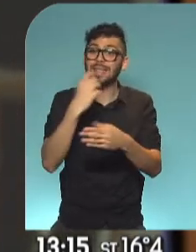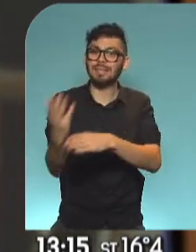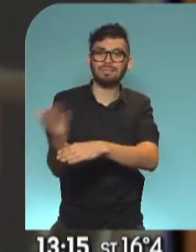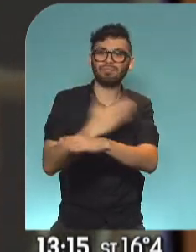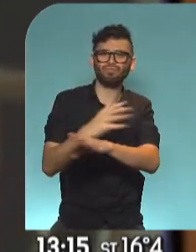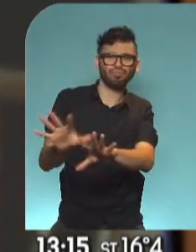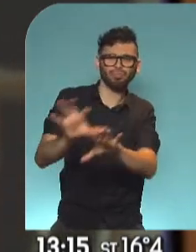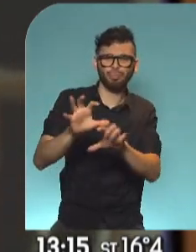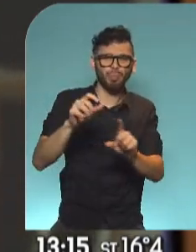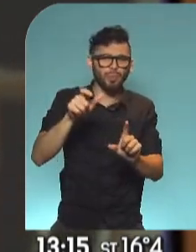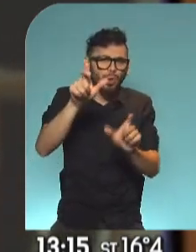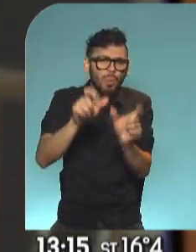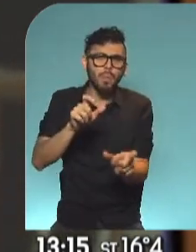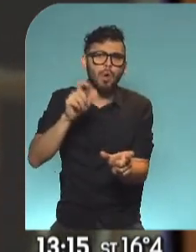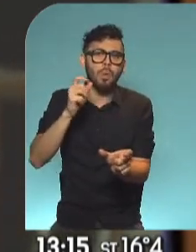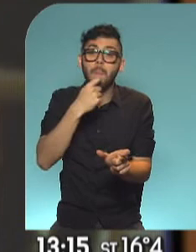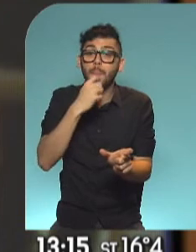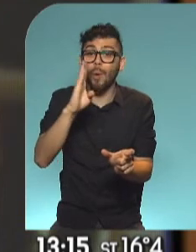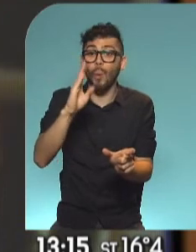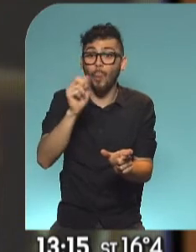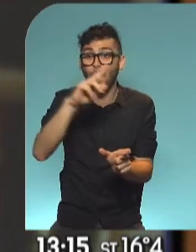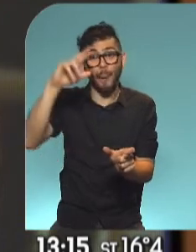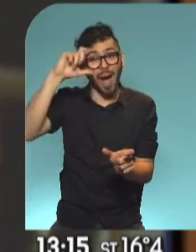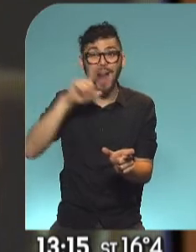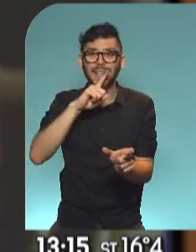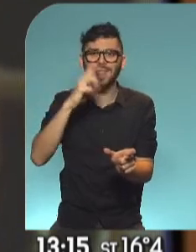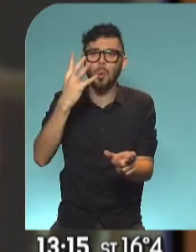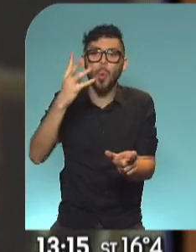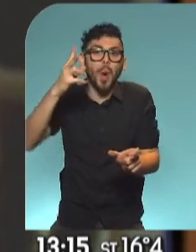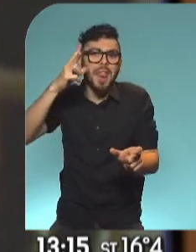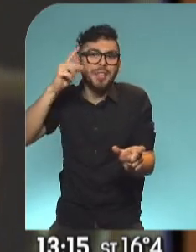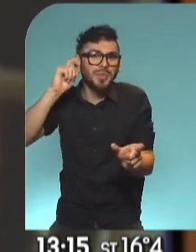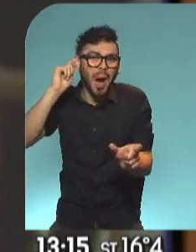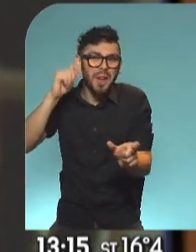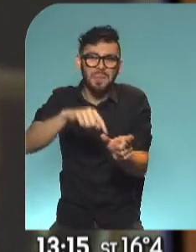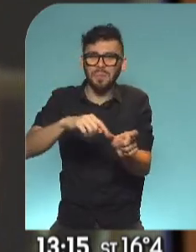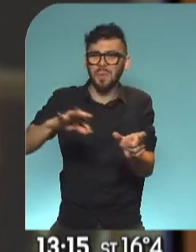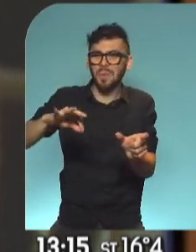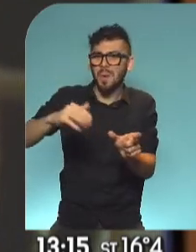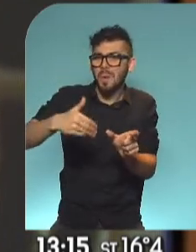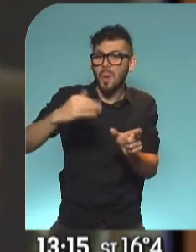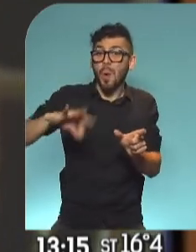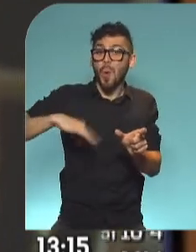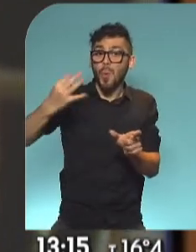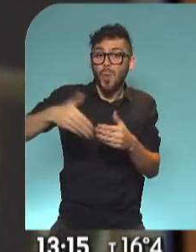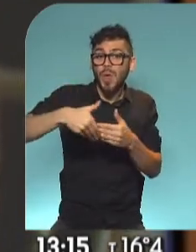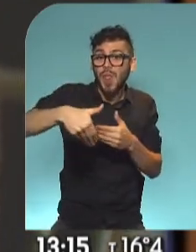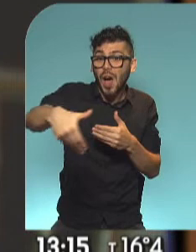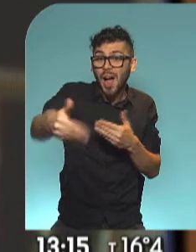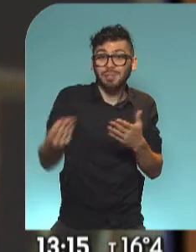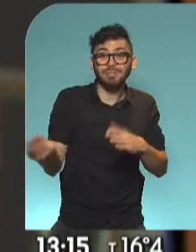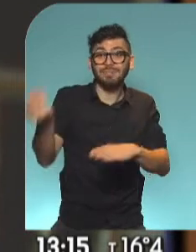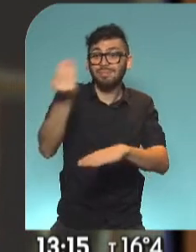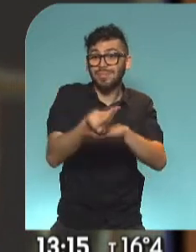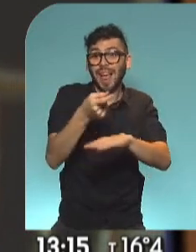una candidata de 48 años, tenés 30 años, pongámosle, de vida útil de un candidato conservador, votando conservador en